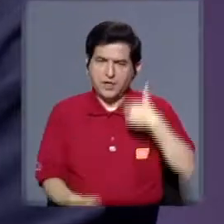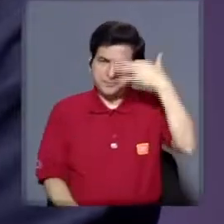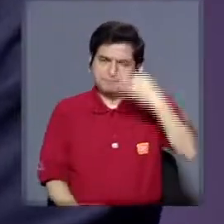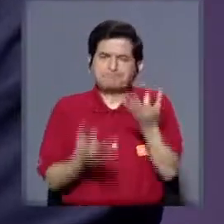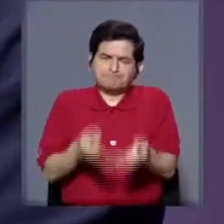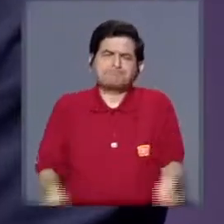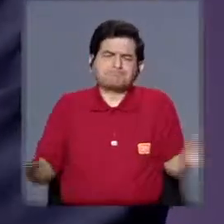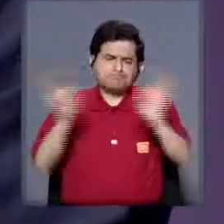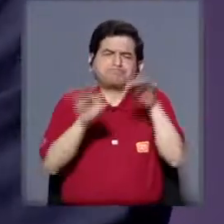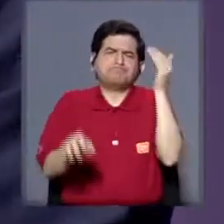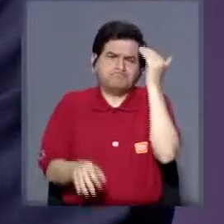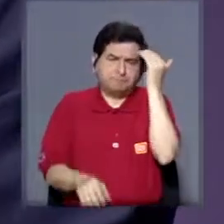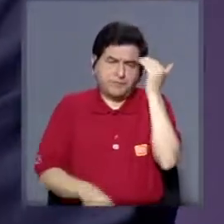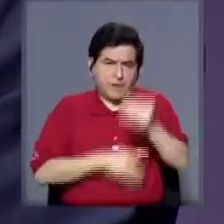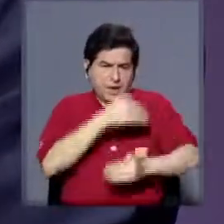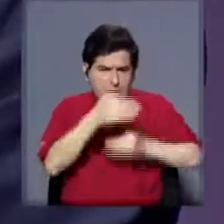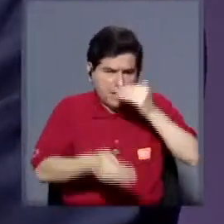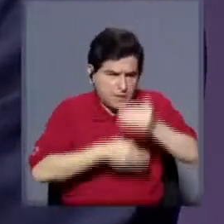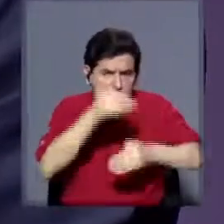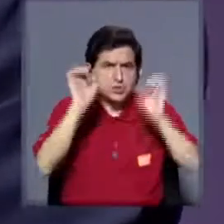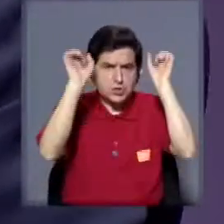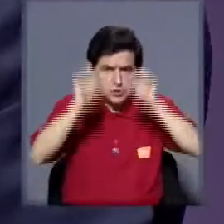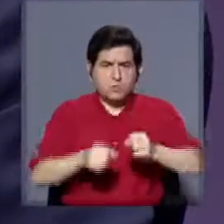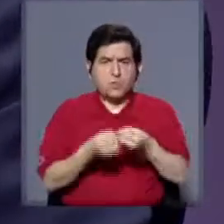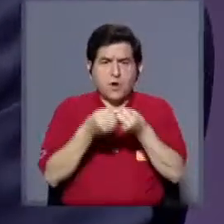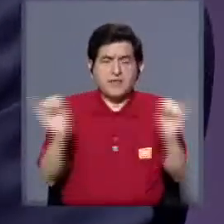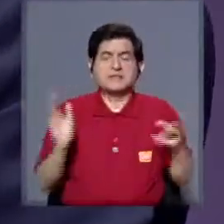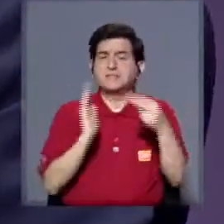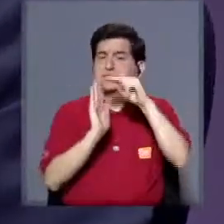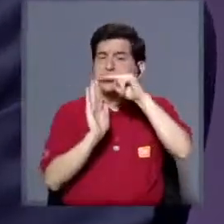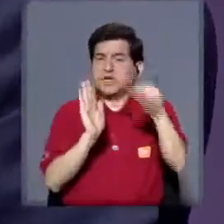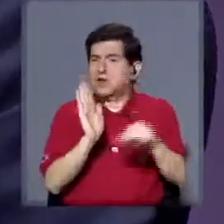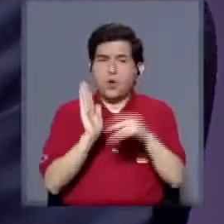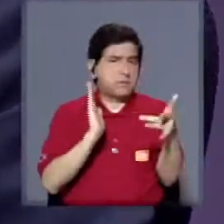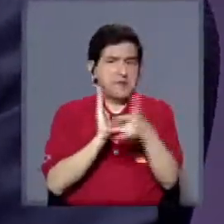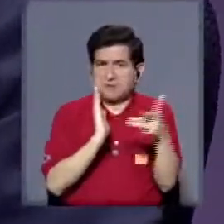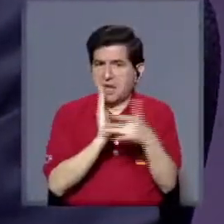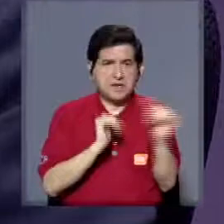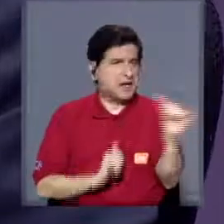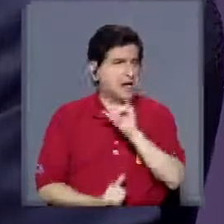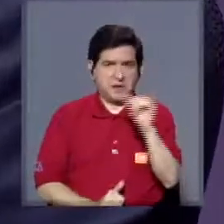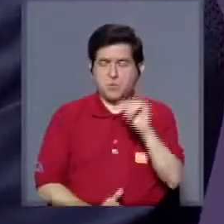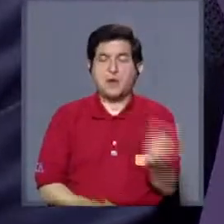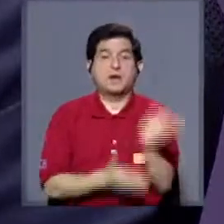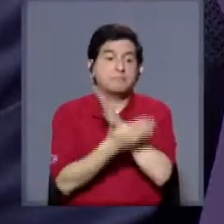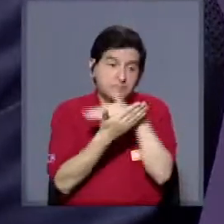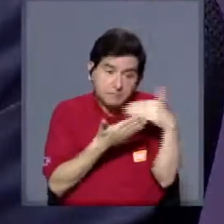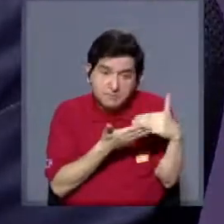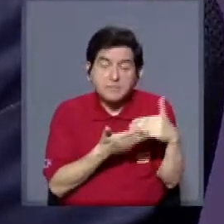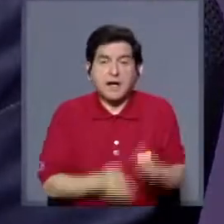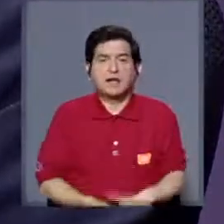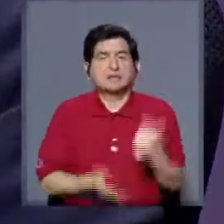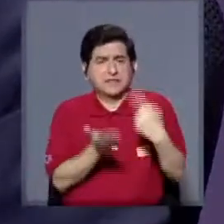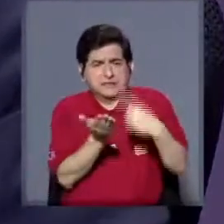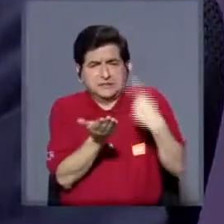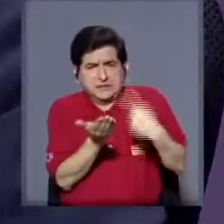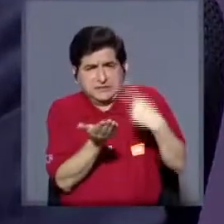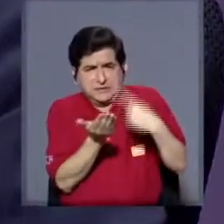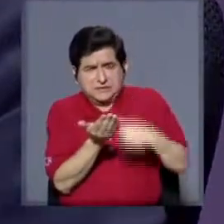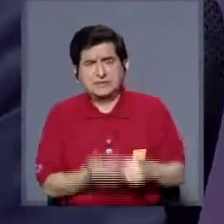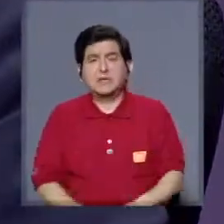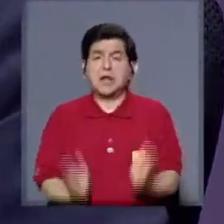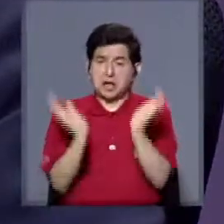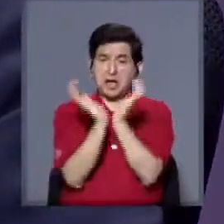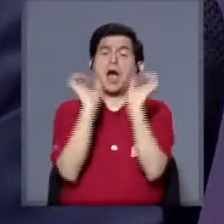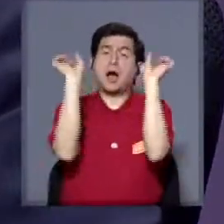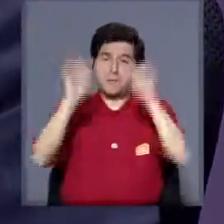es importante saber que el protocolo podría salir sin norma técnica y que también es parte de verdad la gran discusión la caja lo